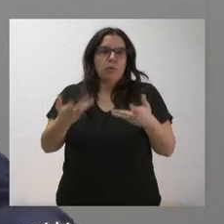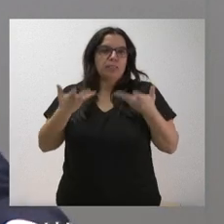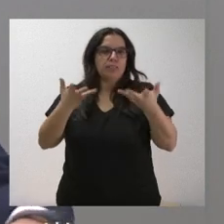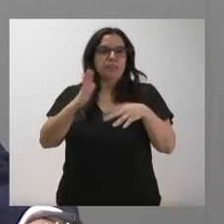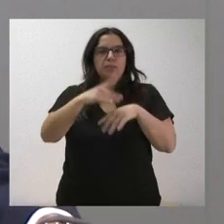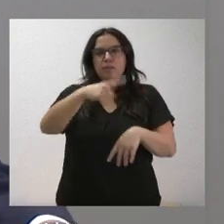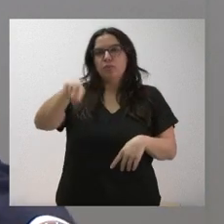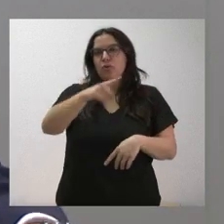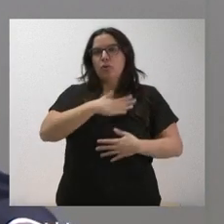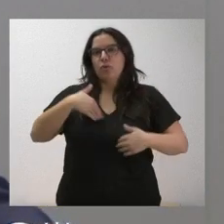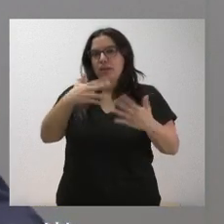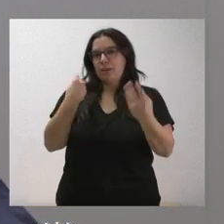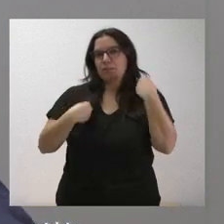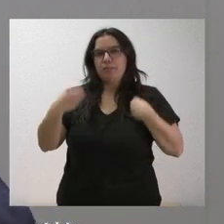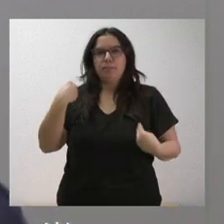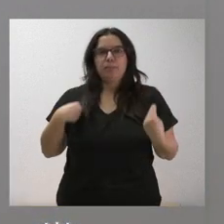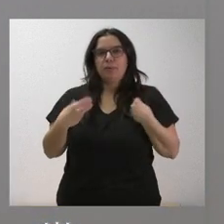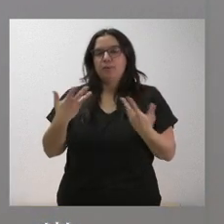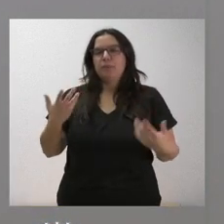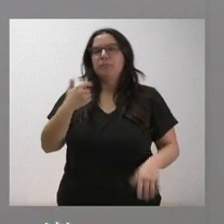aquello que estimen oportuno